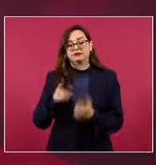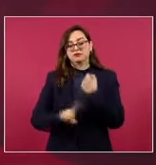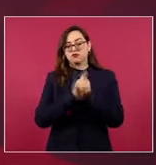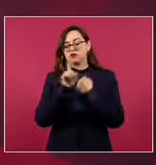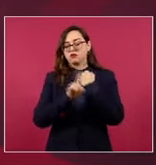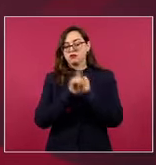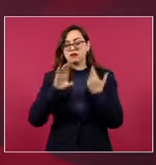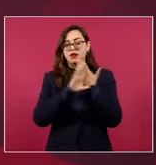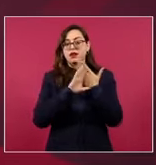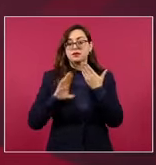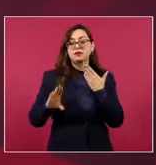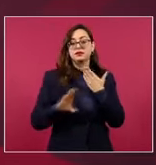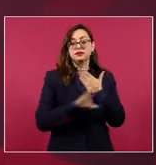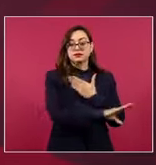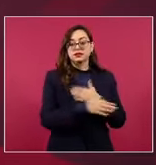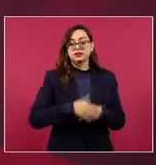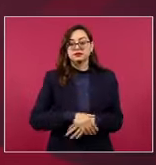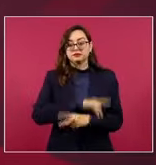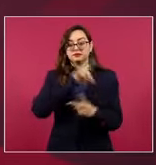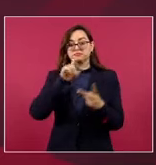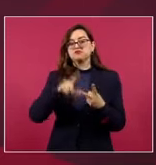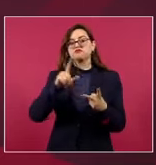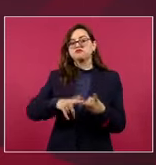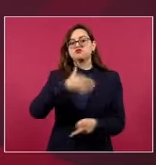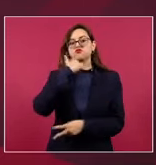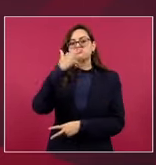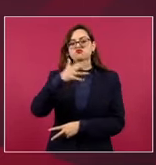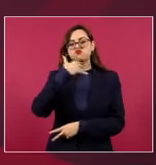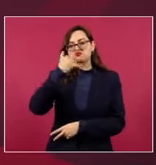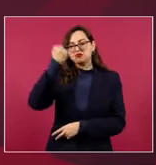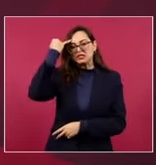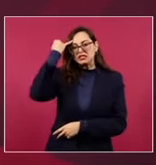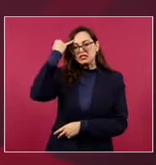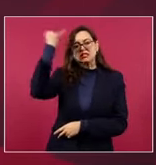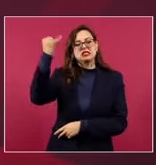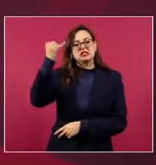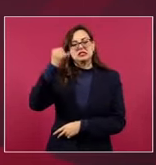el estigmatizar la corrupción.